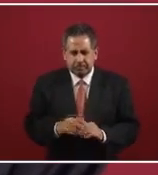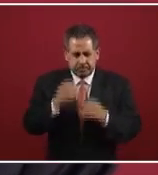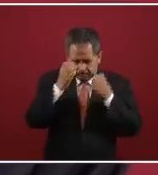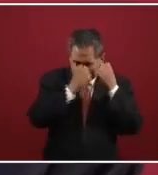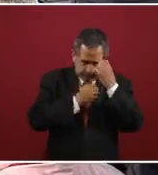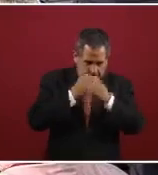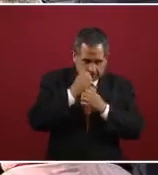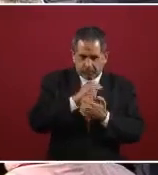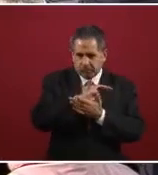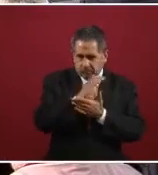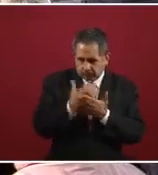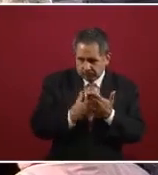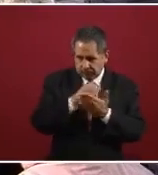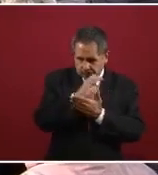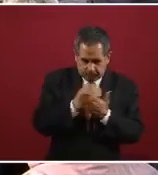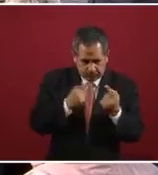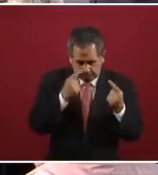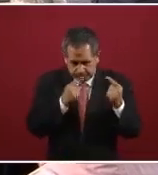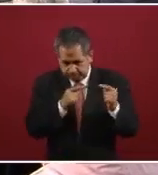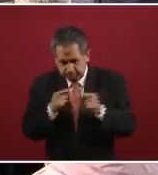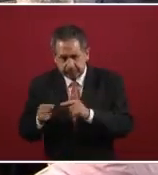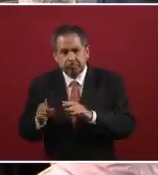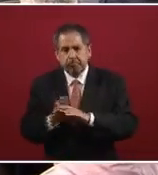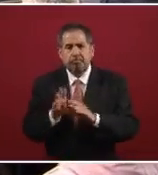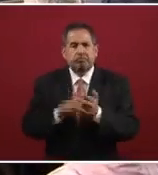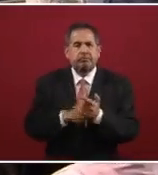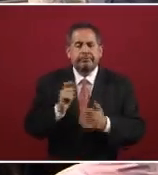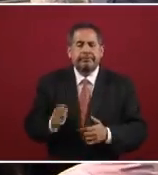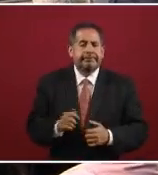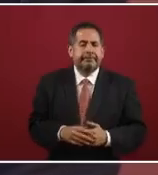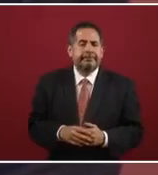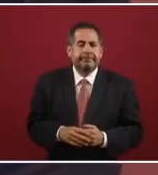están revisando contratos cómo